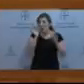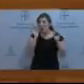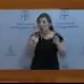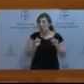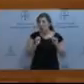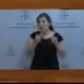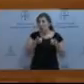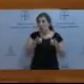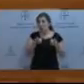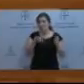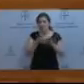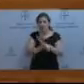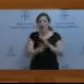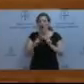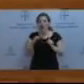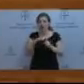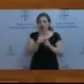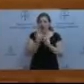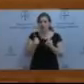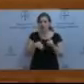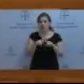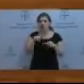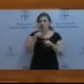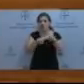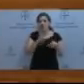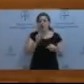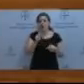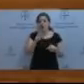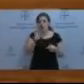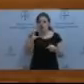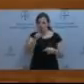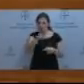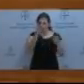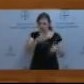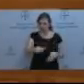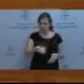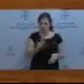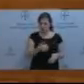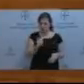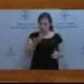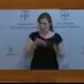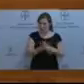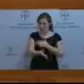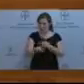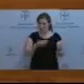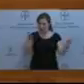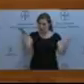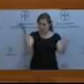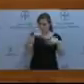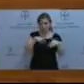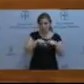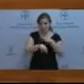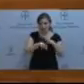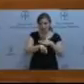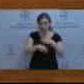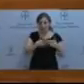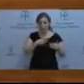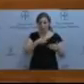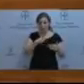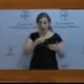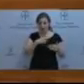provoca casos como los de la familia de Buseco, que a usted tanto le molesta, y empieza con esa inflexibilidad burocrática, que hace